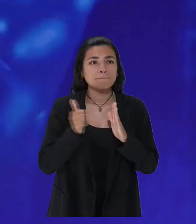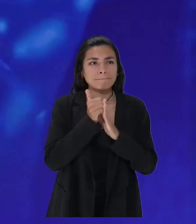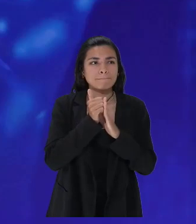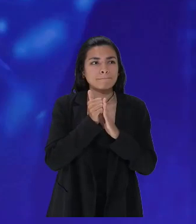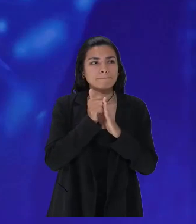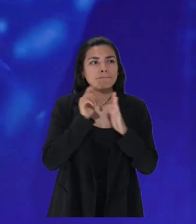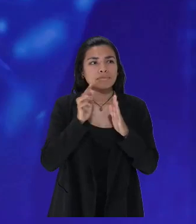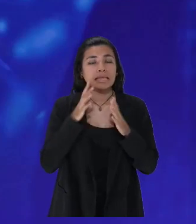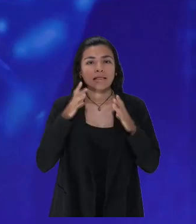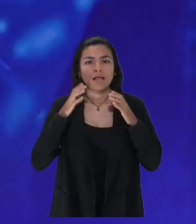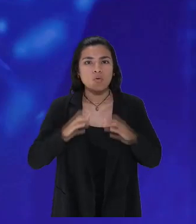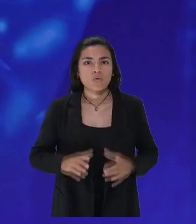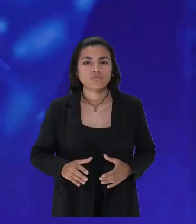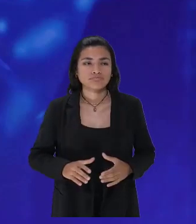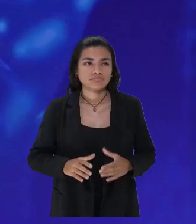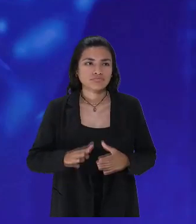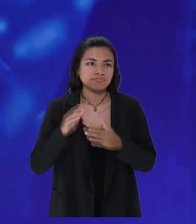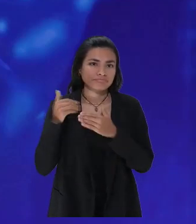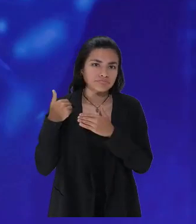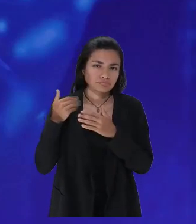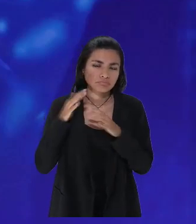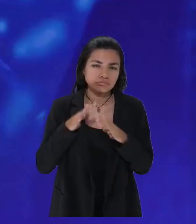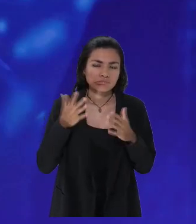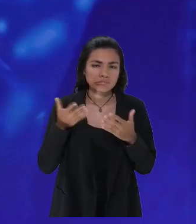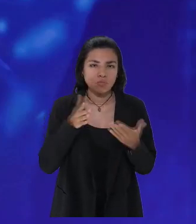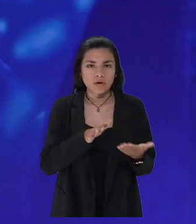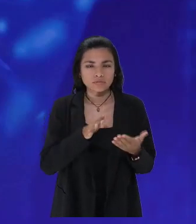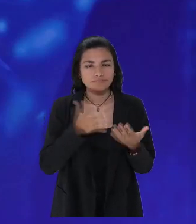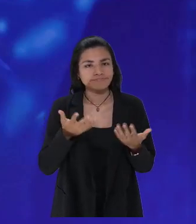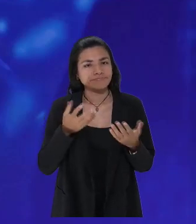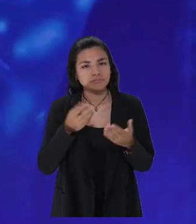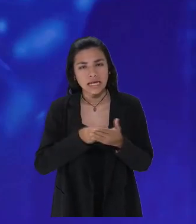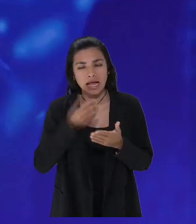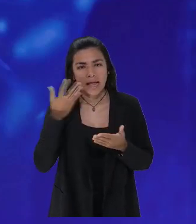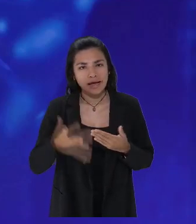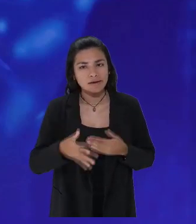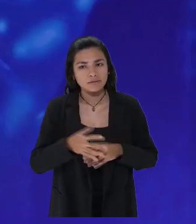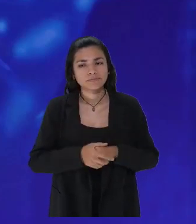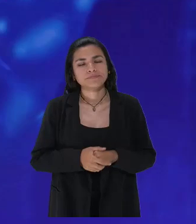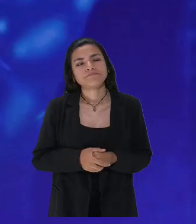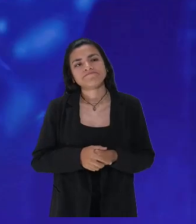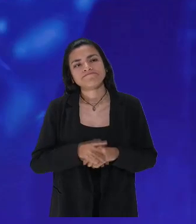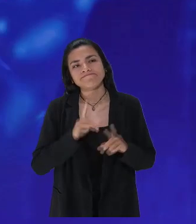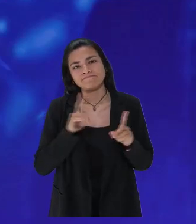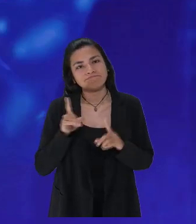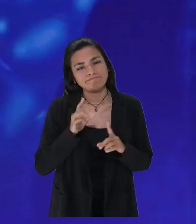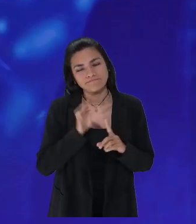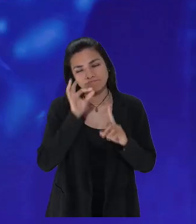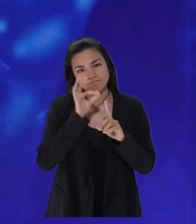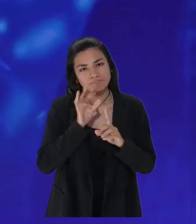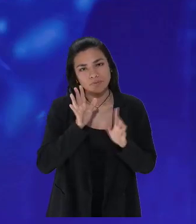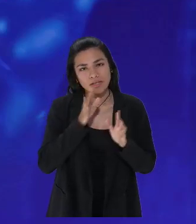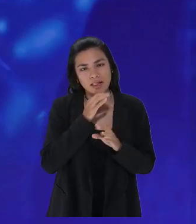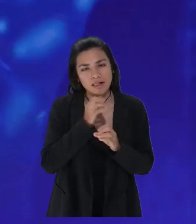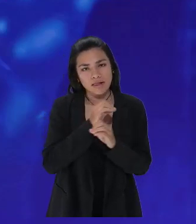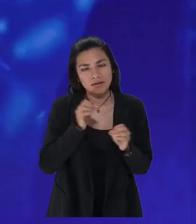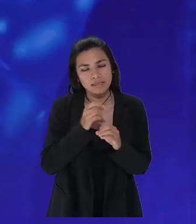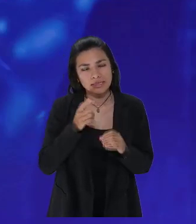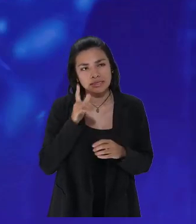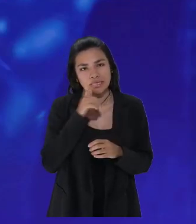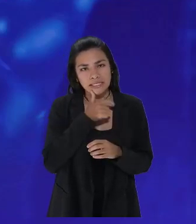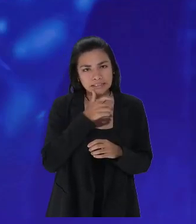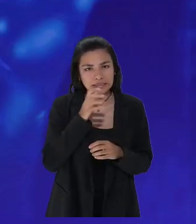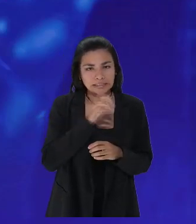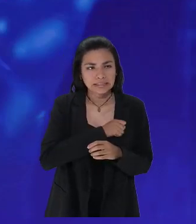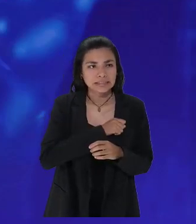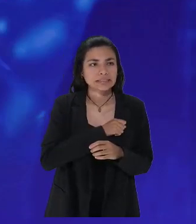un cadáver es difícil, es costoso, ¿bien? Y pues no es como la mejor opción, ¿cierto? Es un poco triste. De hecho, cuando llegué